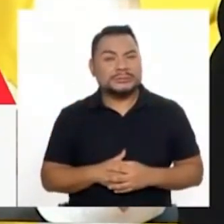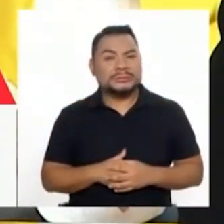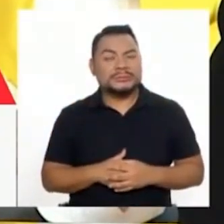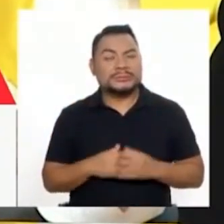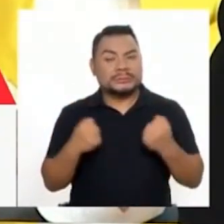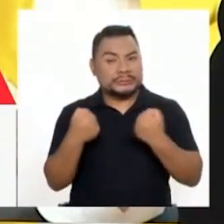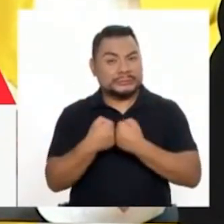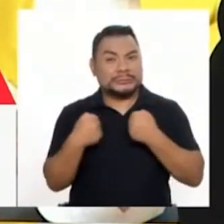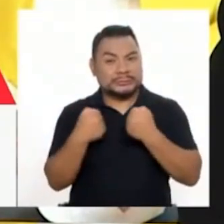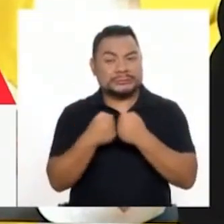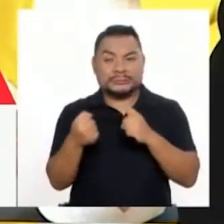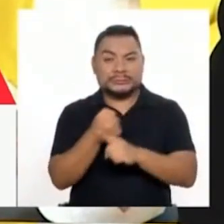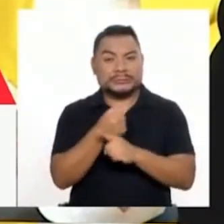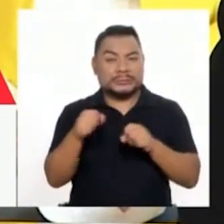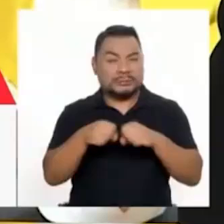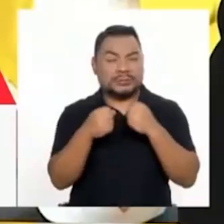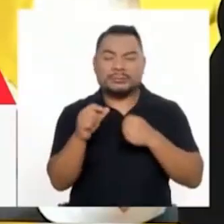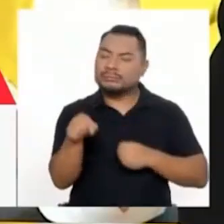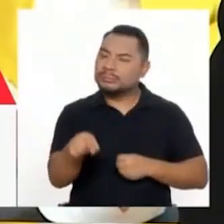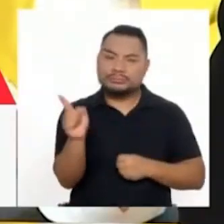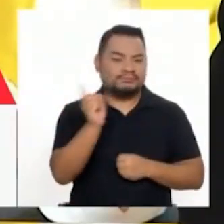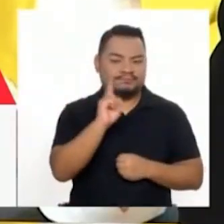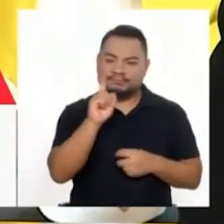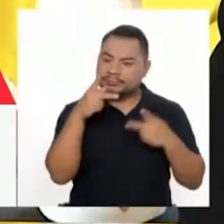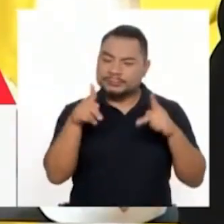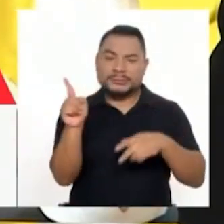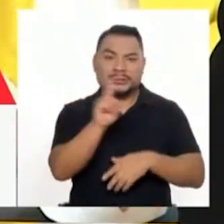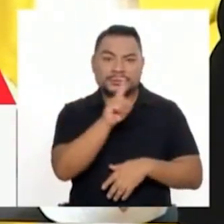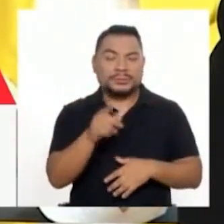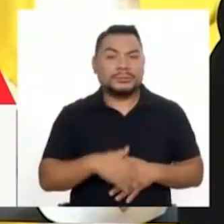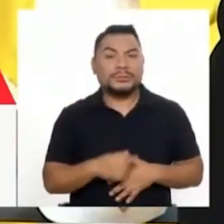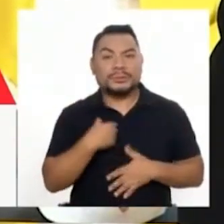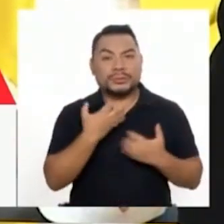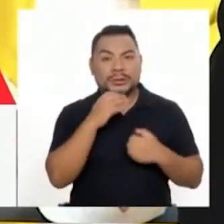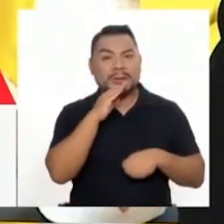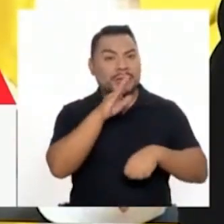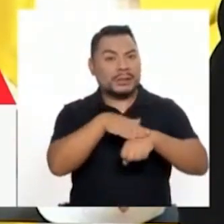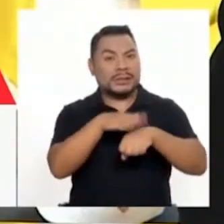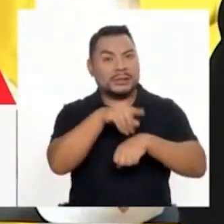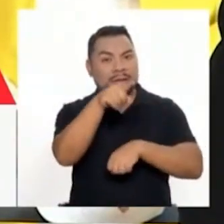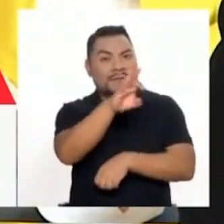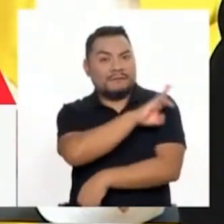no se van a permitir. Y aquí yo quiero hacer un llamado a la Fiscalía,